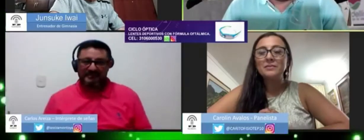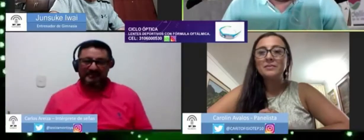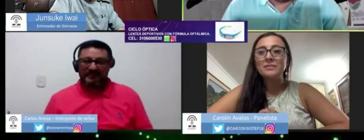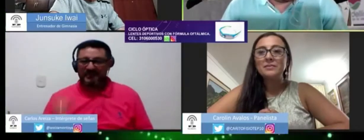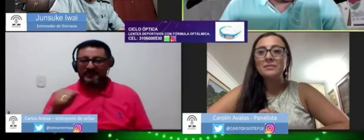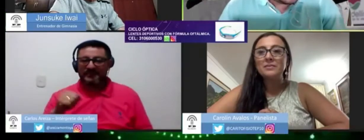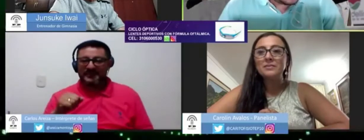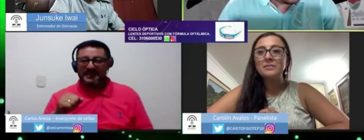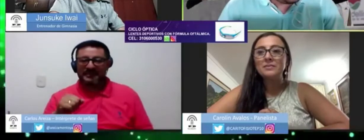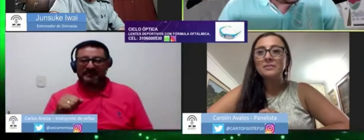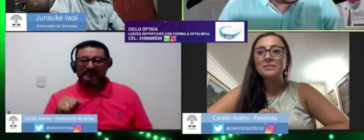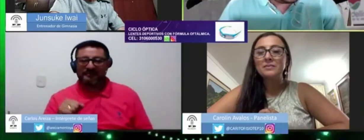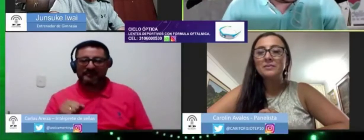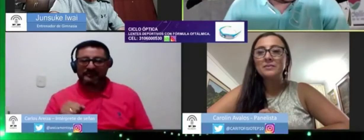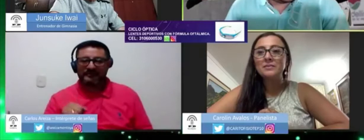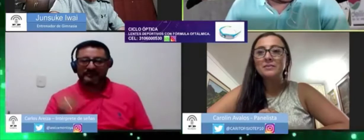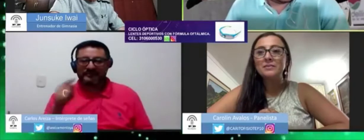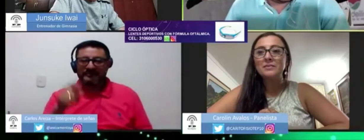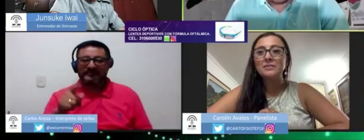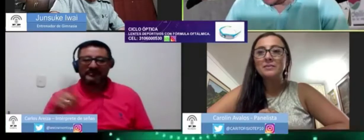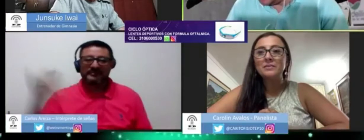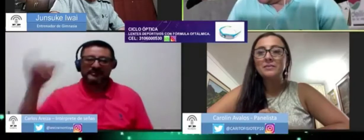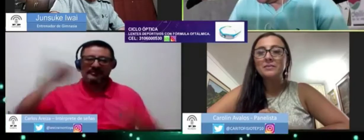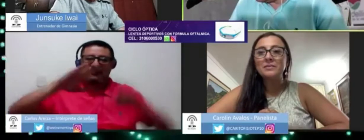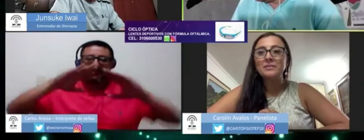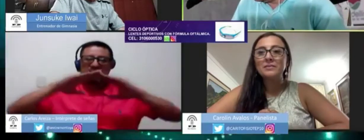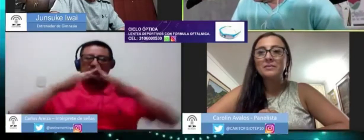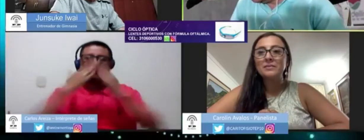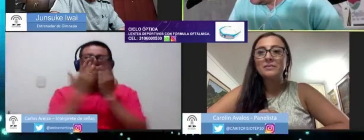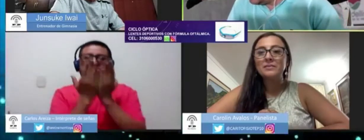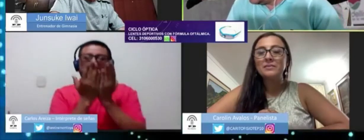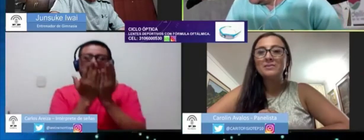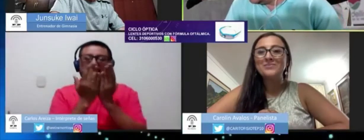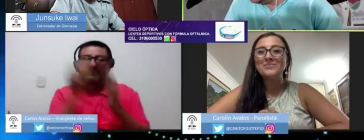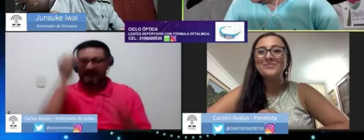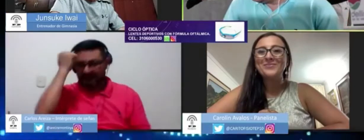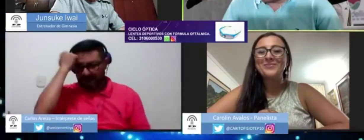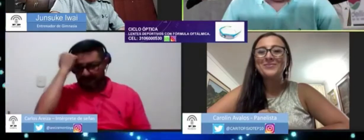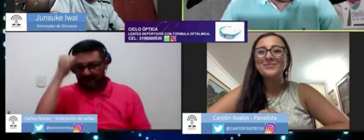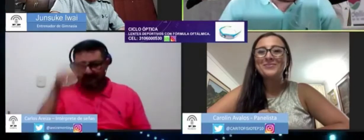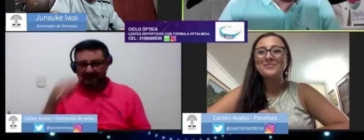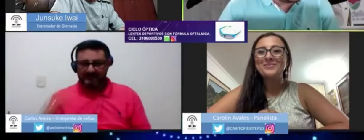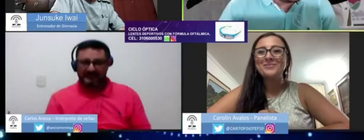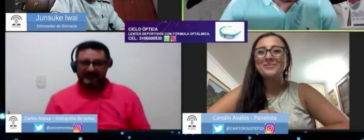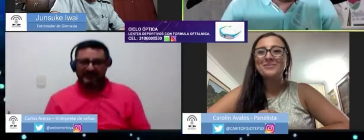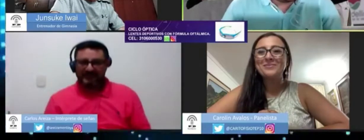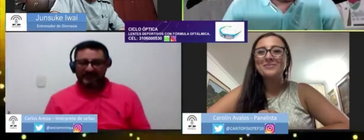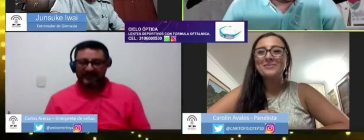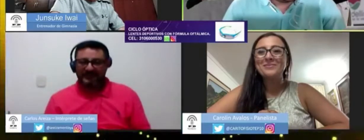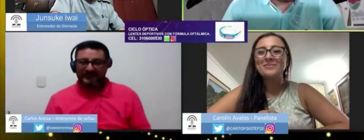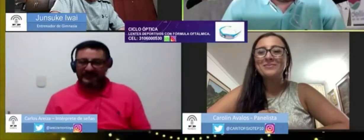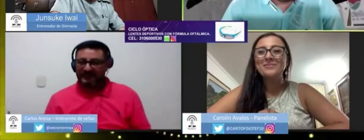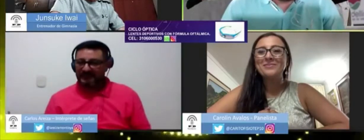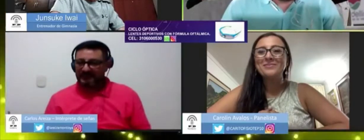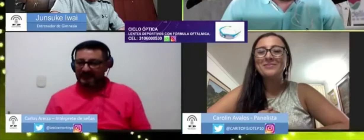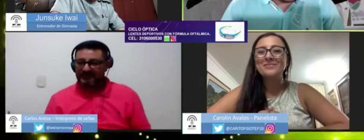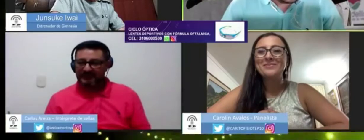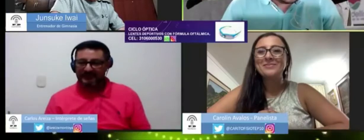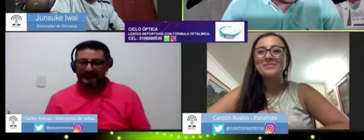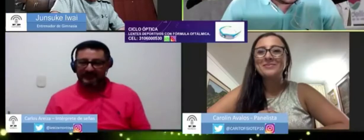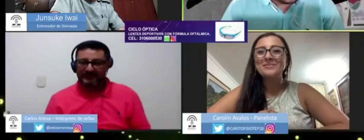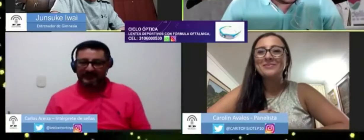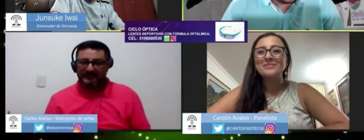llegó a un colegio, como profesor de colegio, al Gilberto Alzate Avendaño. ¿Fue